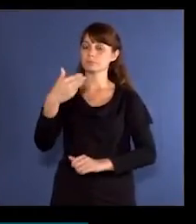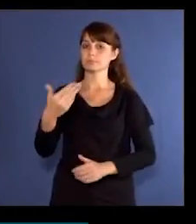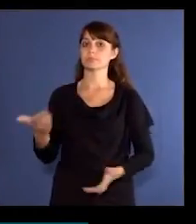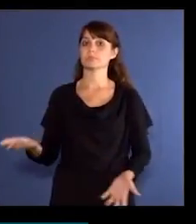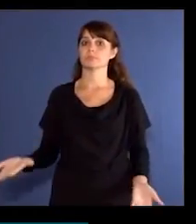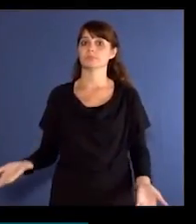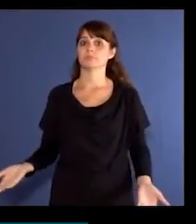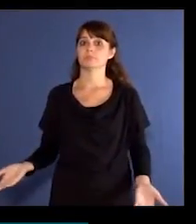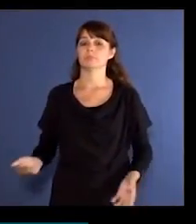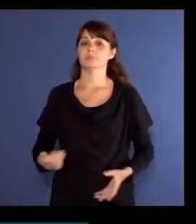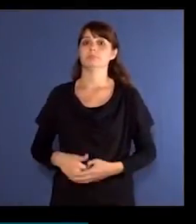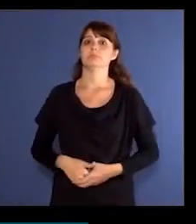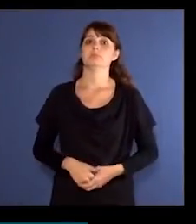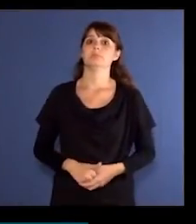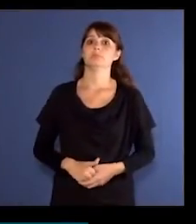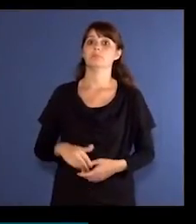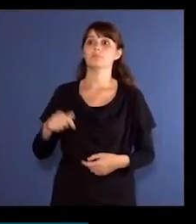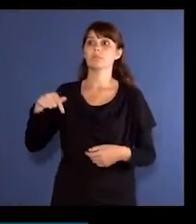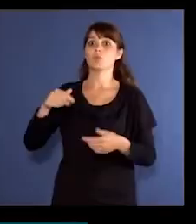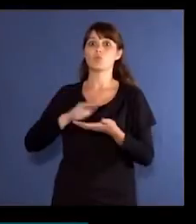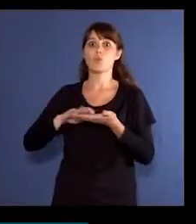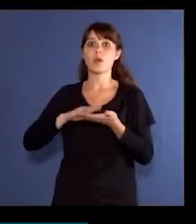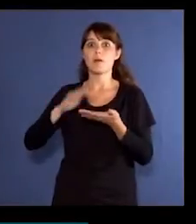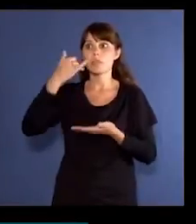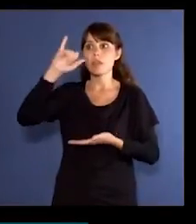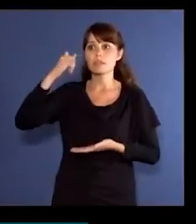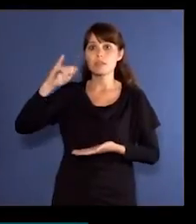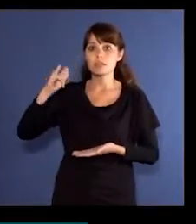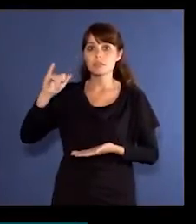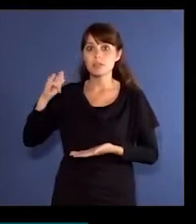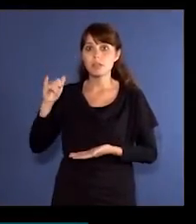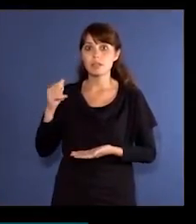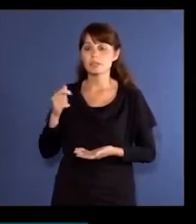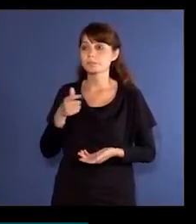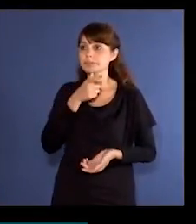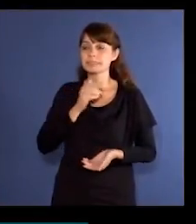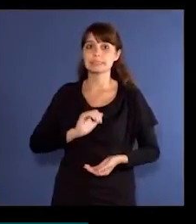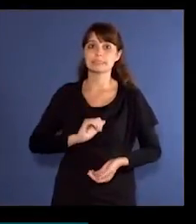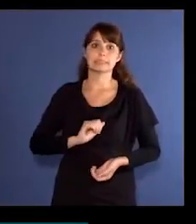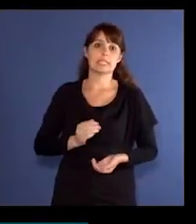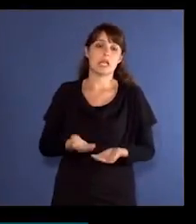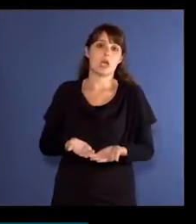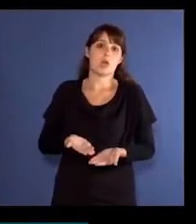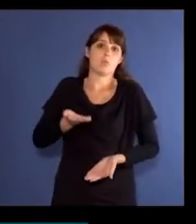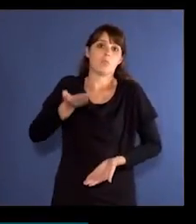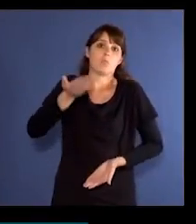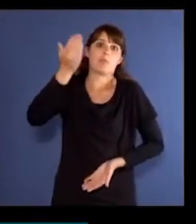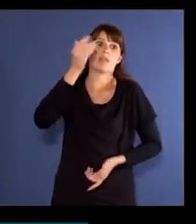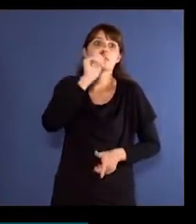y con estas nuevas tasas de intereses a un costo cada vez mayor para la población.